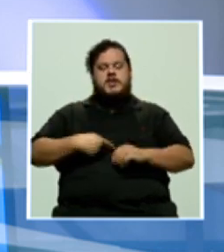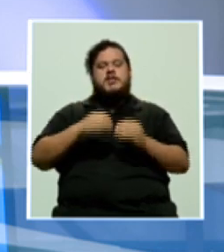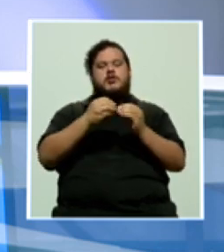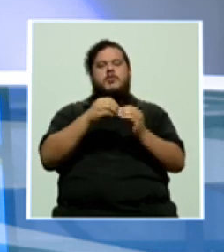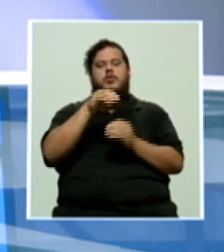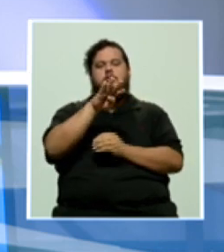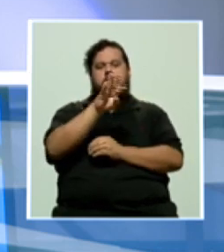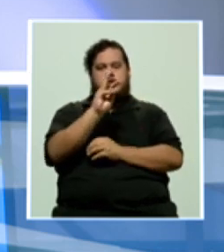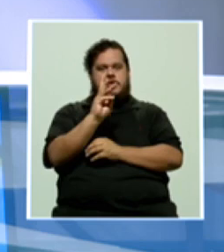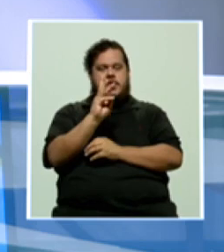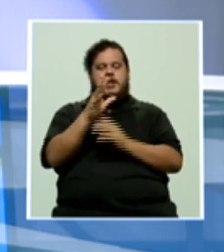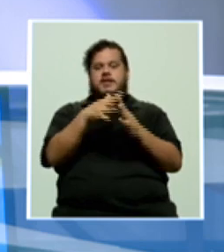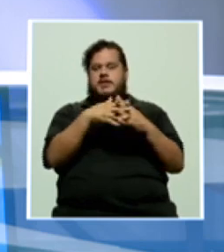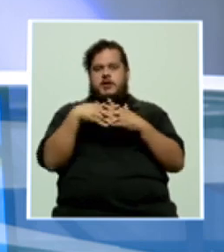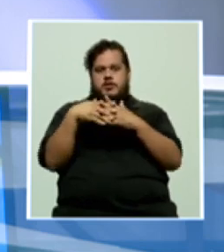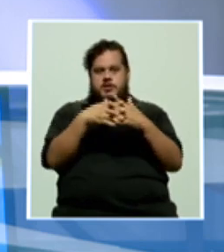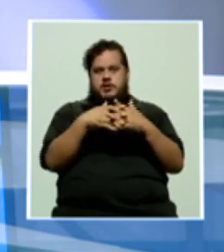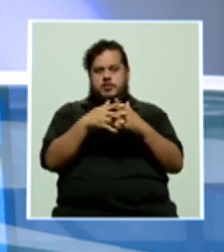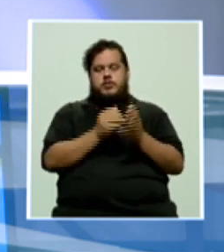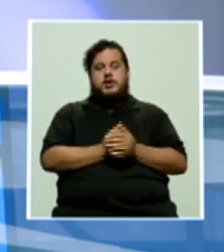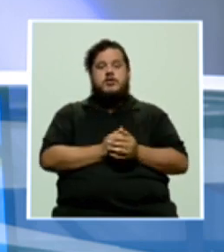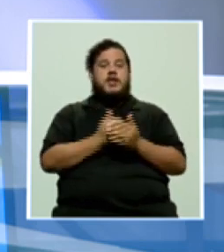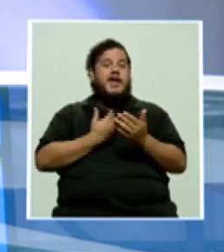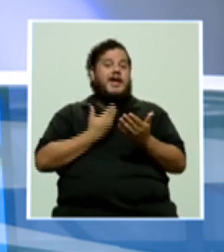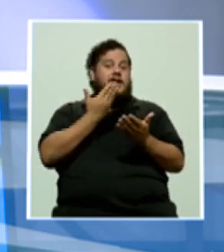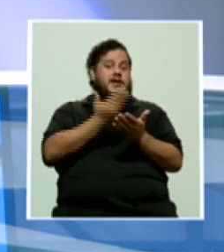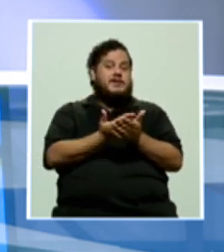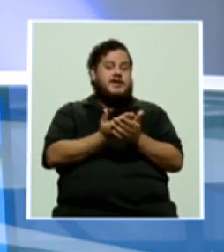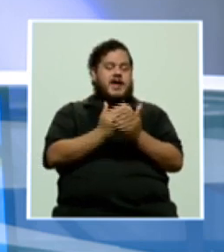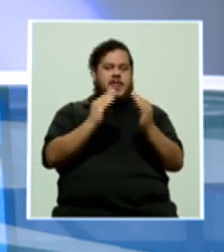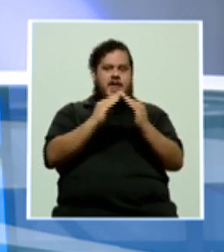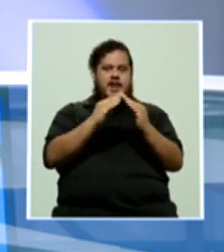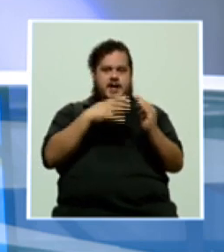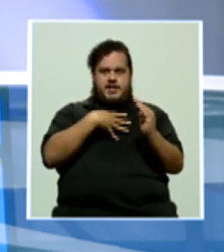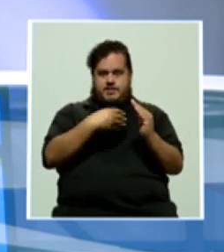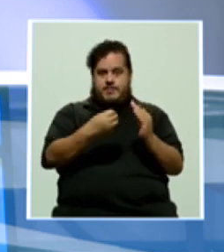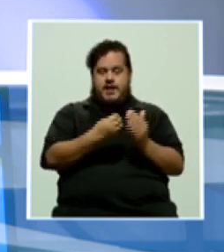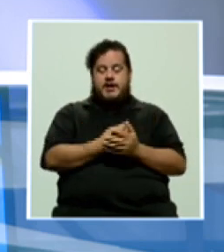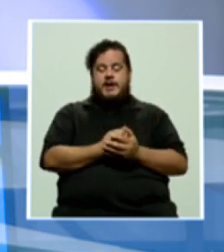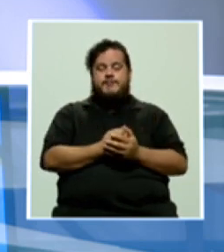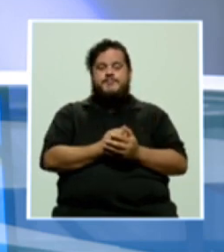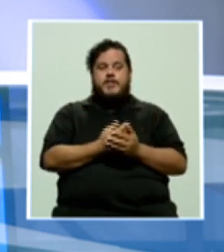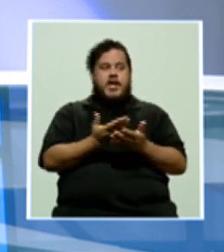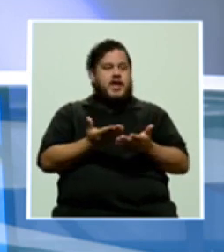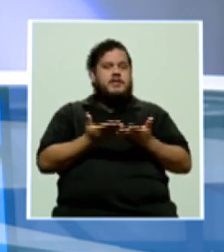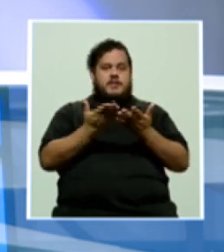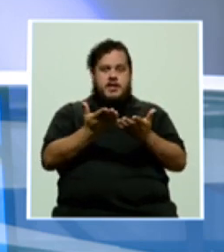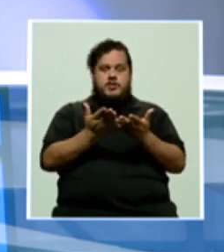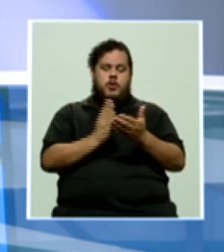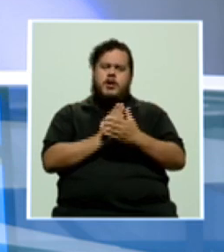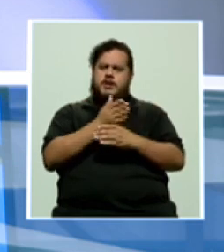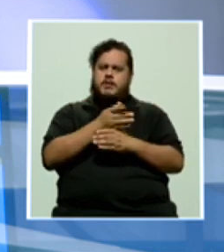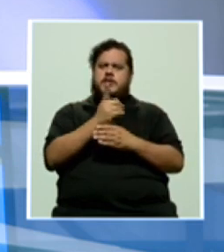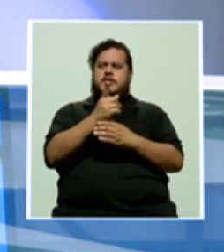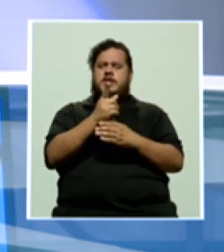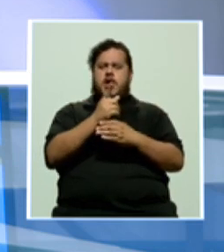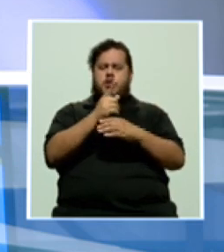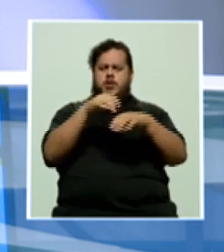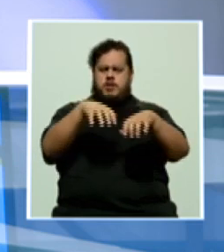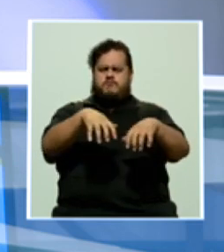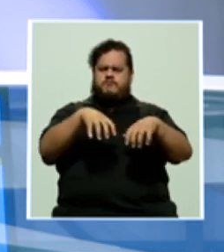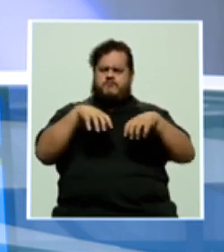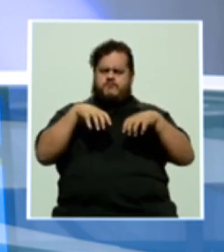46 de los Estados Unidos. Su llegada a la Casa Blanca se dio en medio de una ceremonia